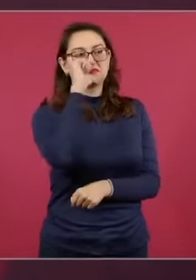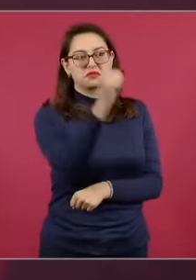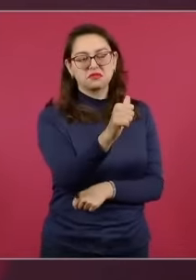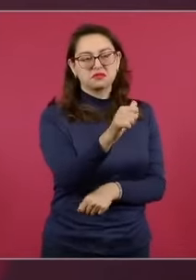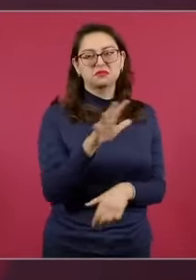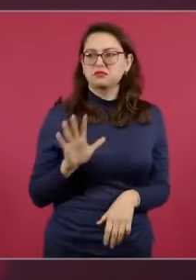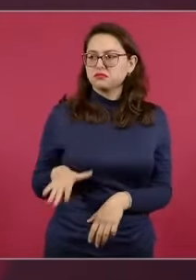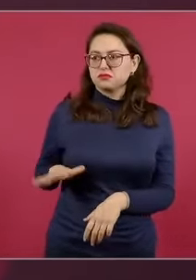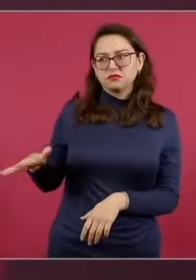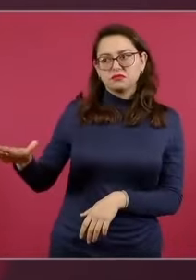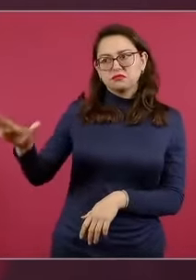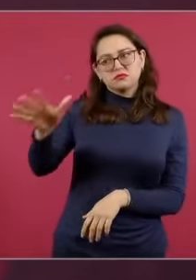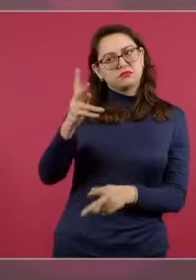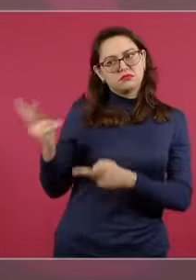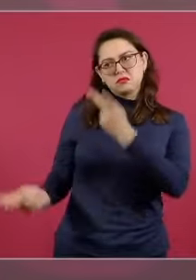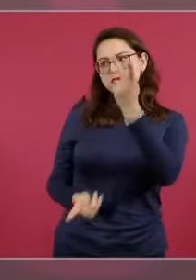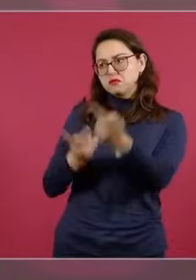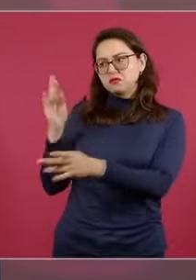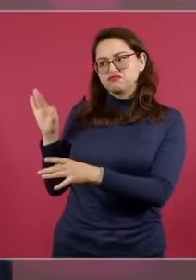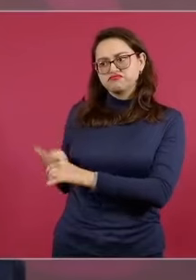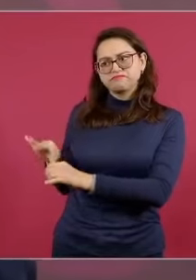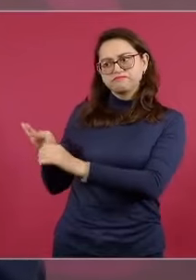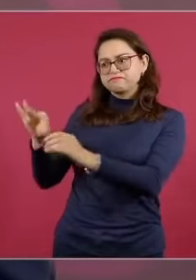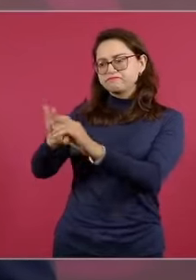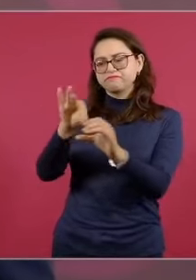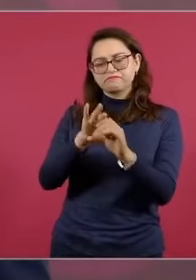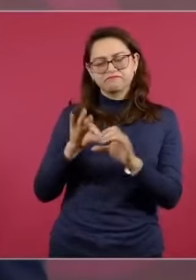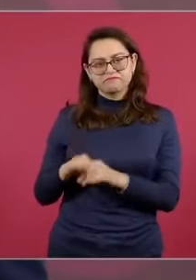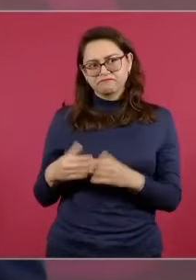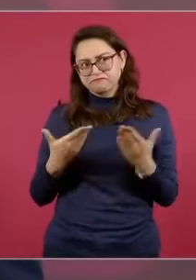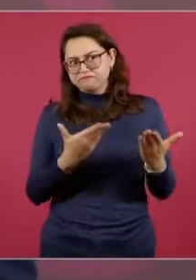consulta y